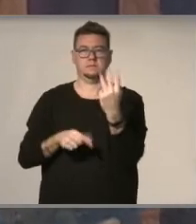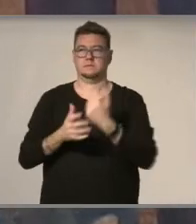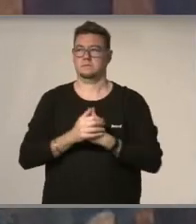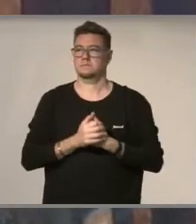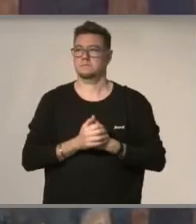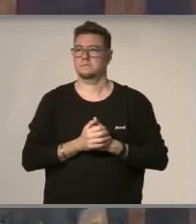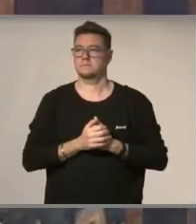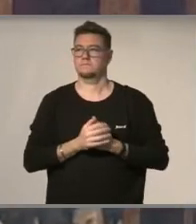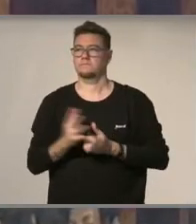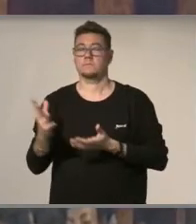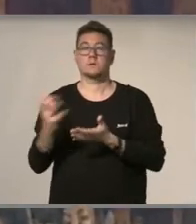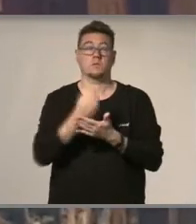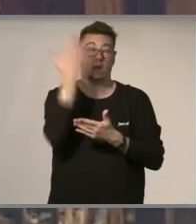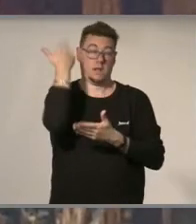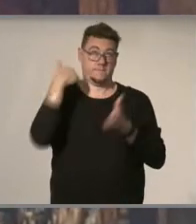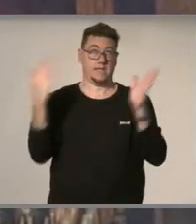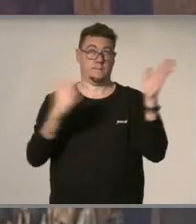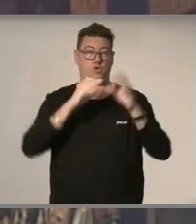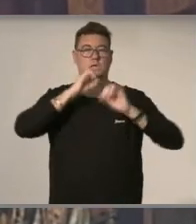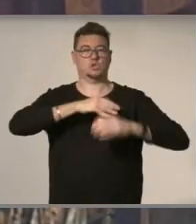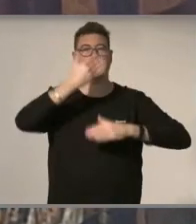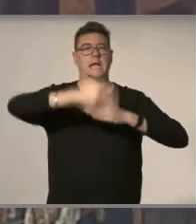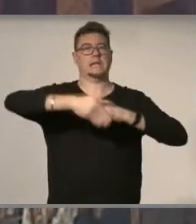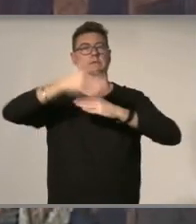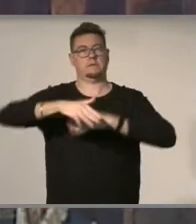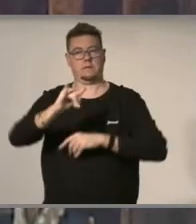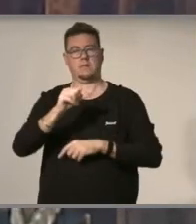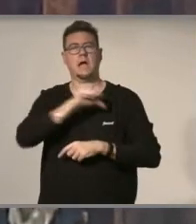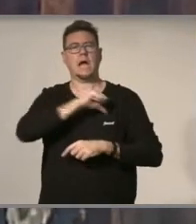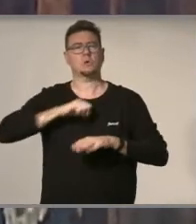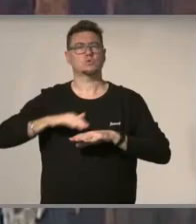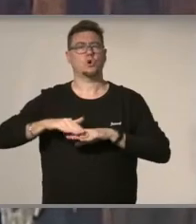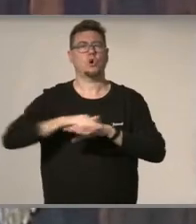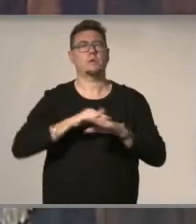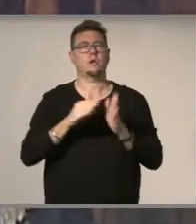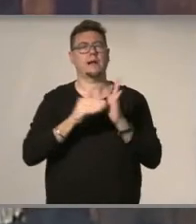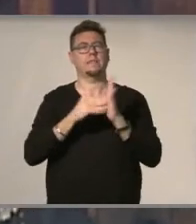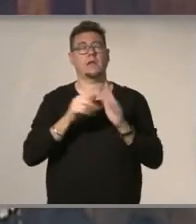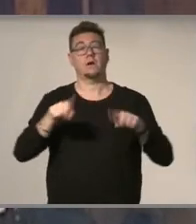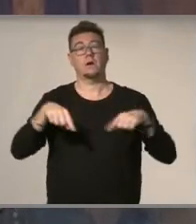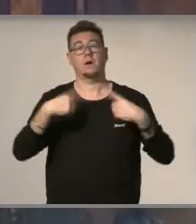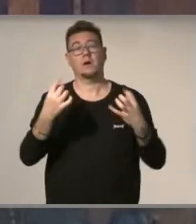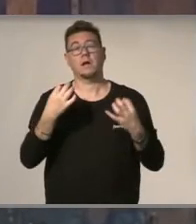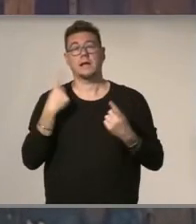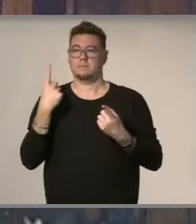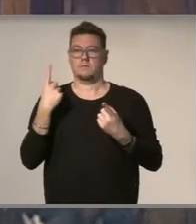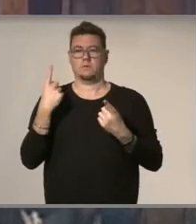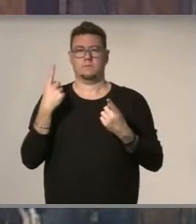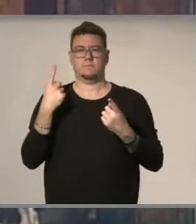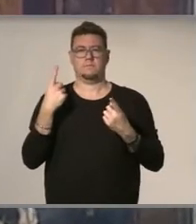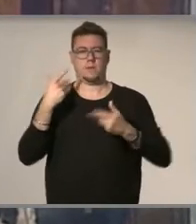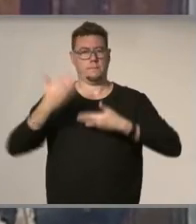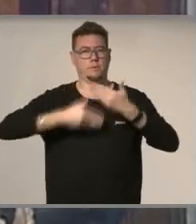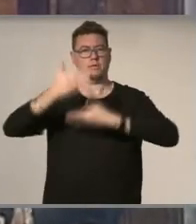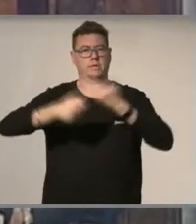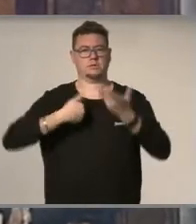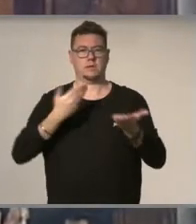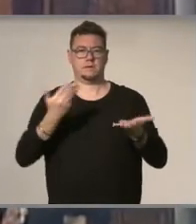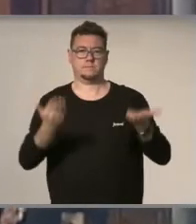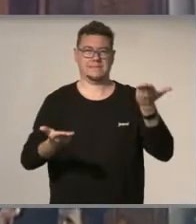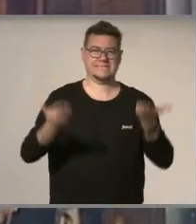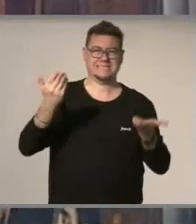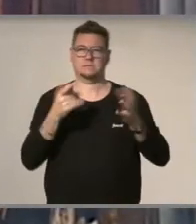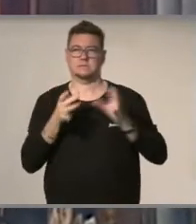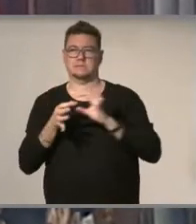Con todas las limitaciones de aquel momento histórico, el autogobierno valenciano es el resultado de un proceso deliberativo, de contrapresos y